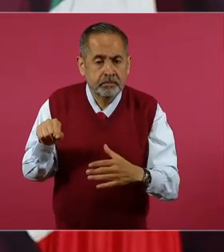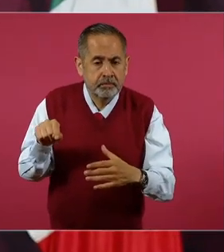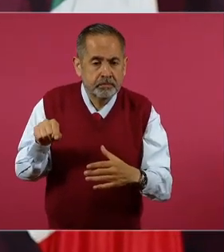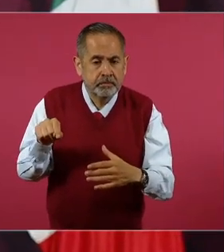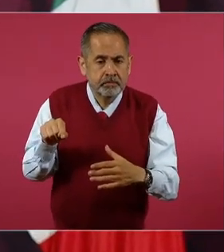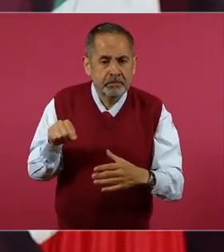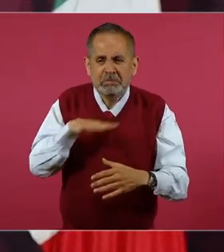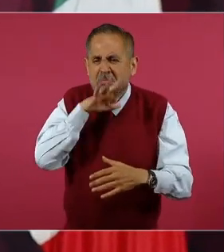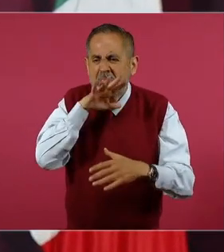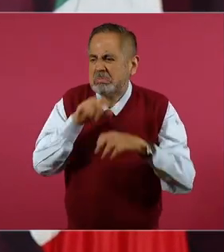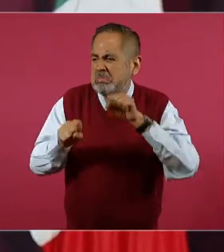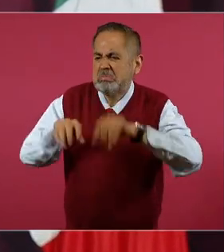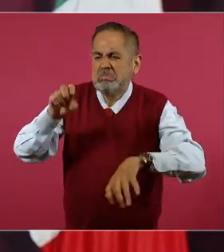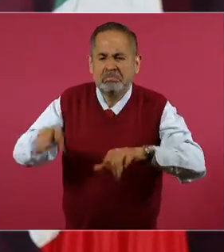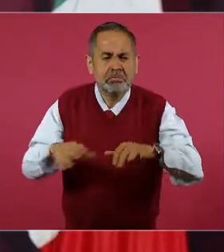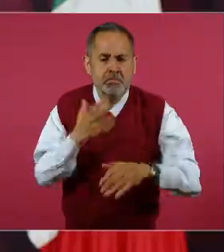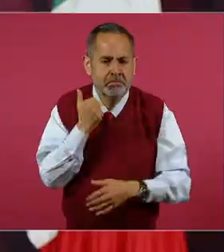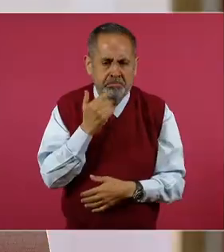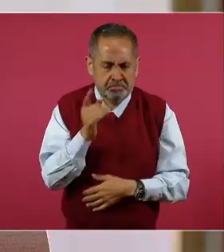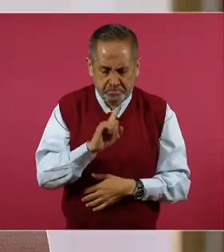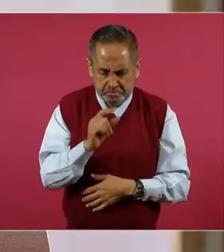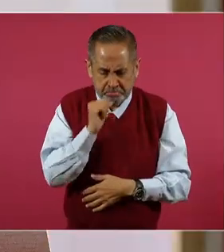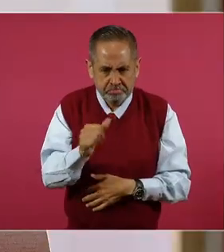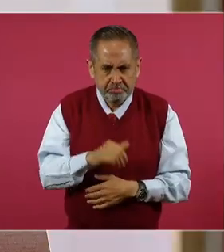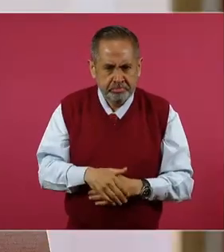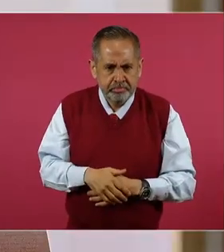no hay basura.